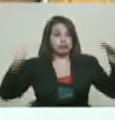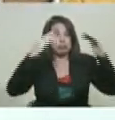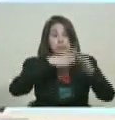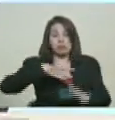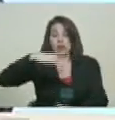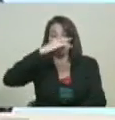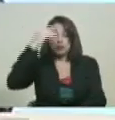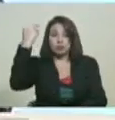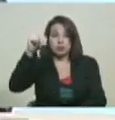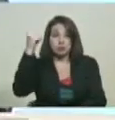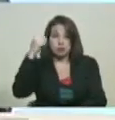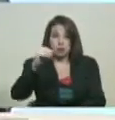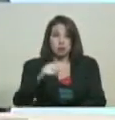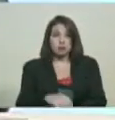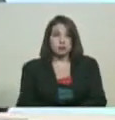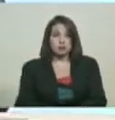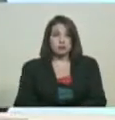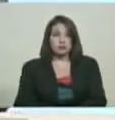nacional